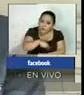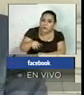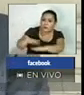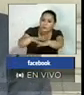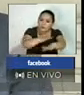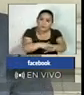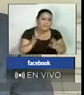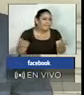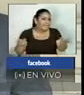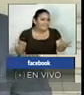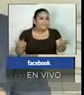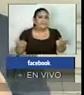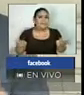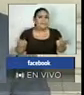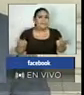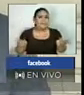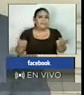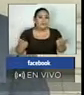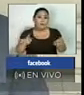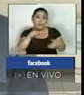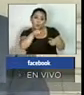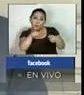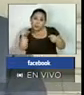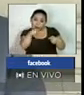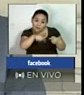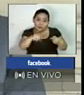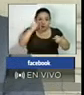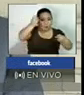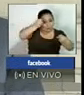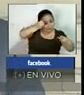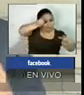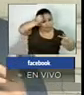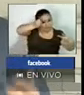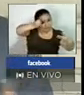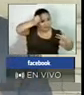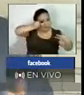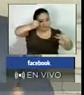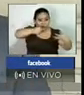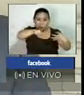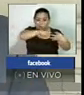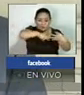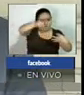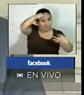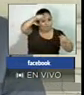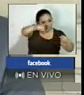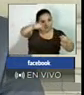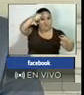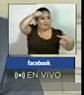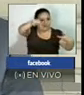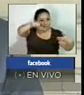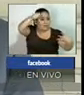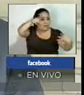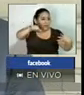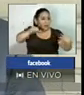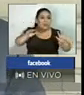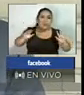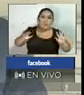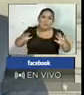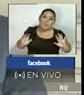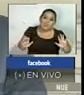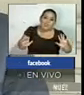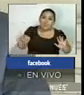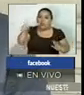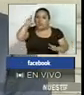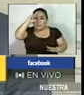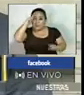que las observaciones que tengan, las cosas en las que no estén de acuerdo, no es un